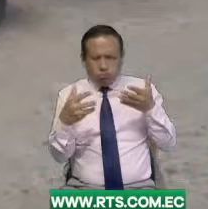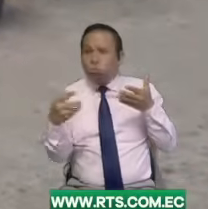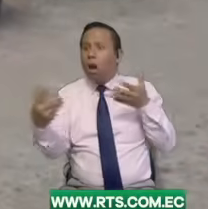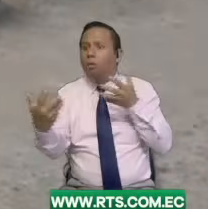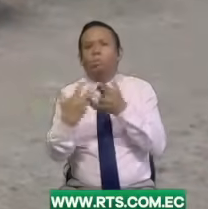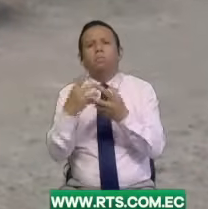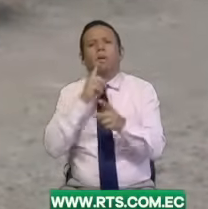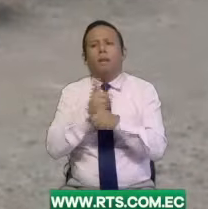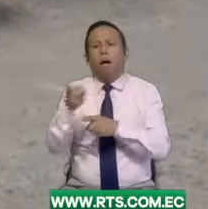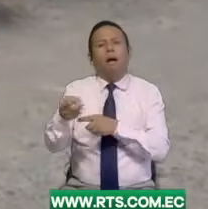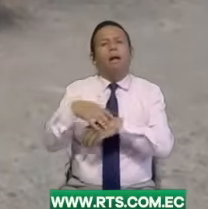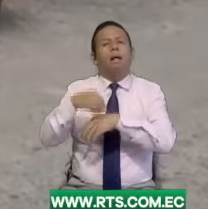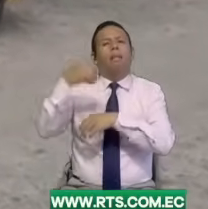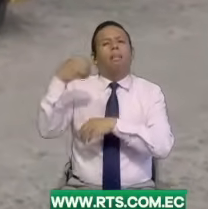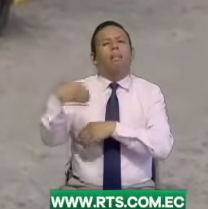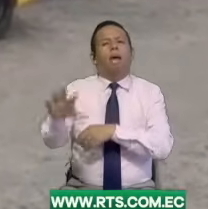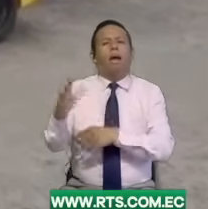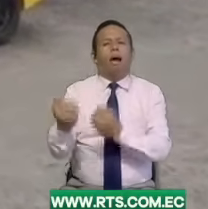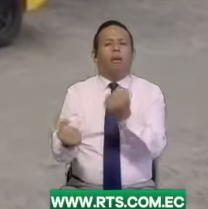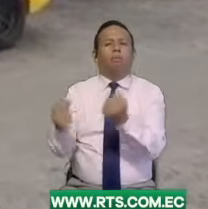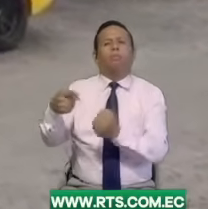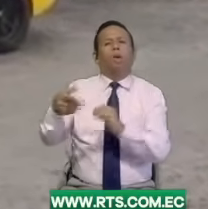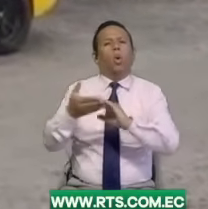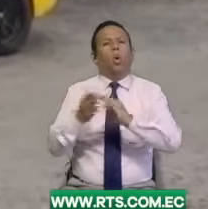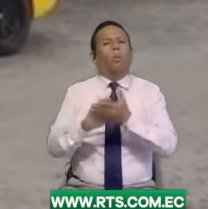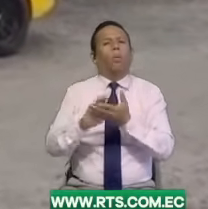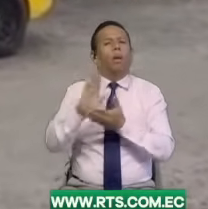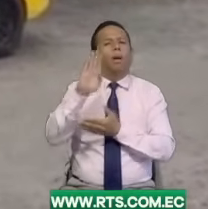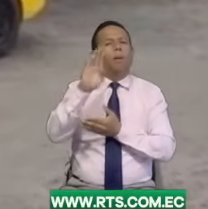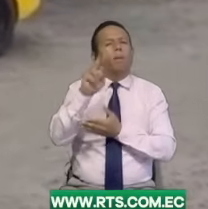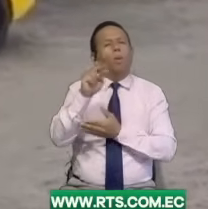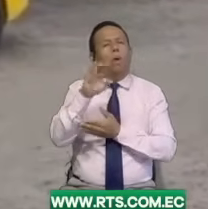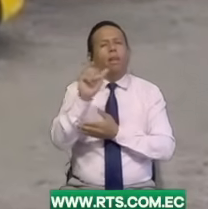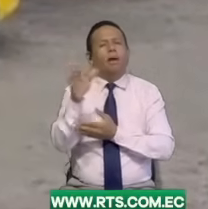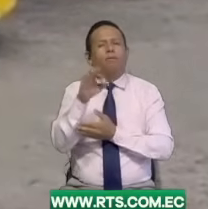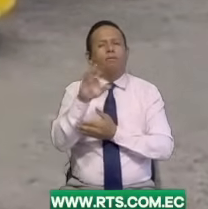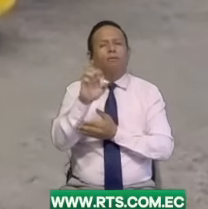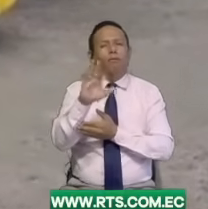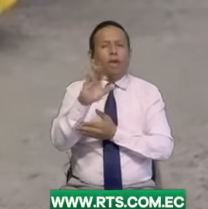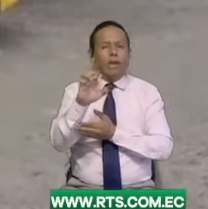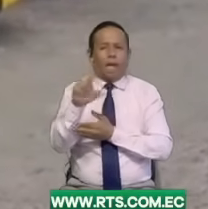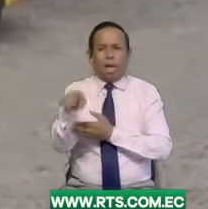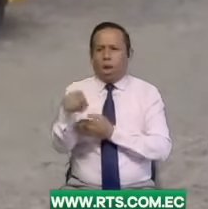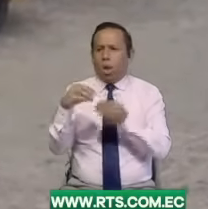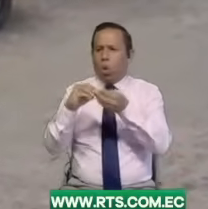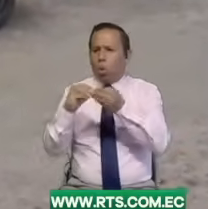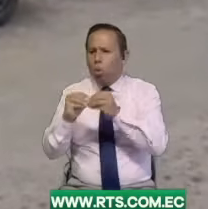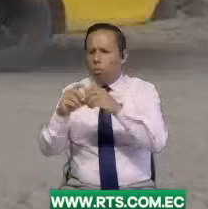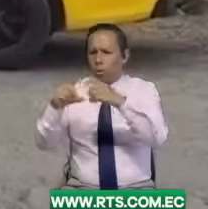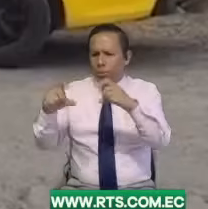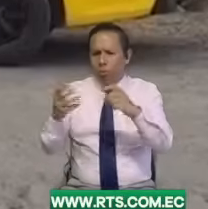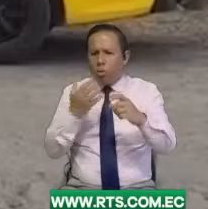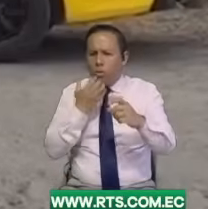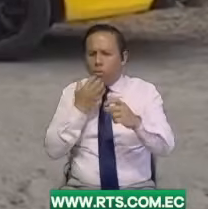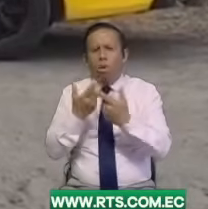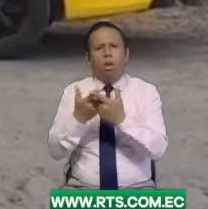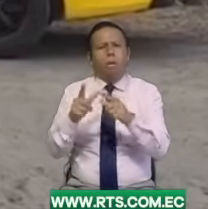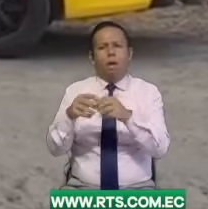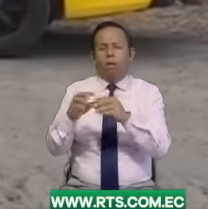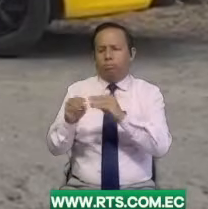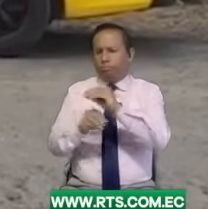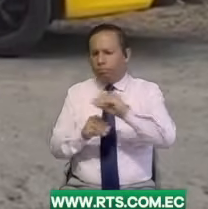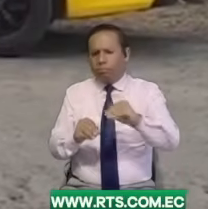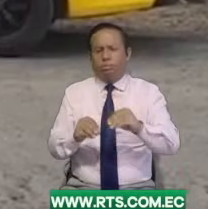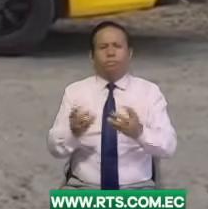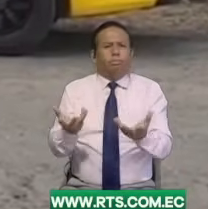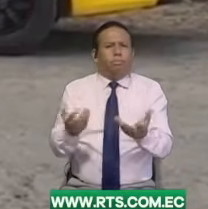Lo habían dejado abandonado en la comuna Buenafuente, pero ya no tenía las placas y numeraciones cubiertas. No vimos en realidad nada, solo